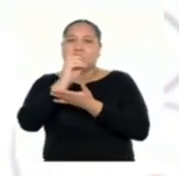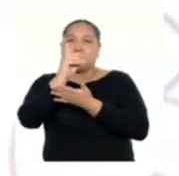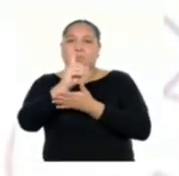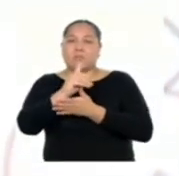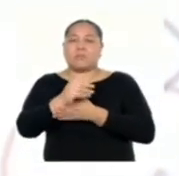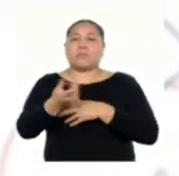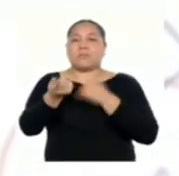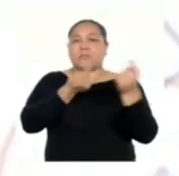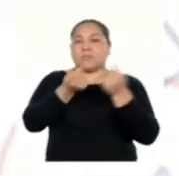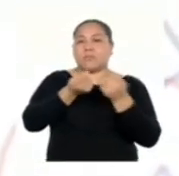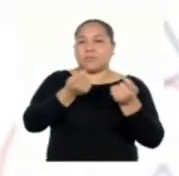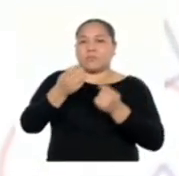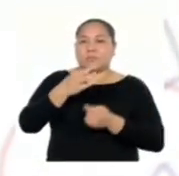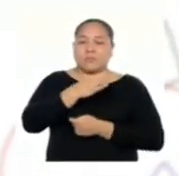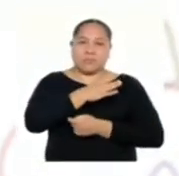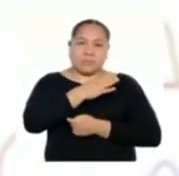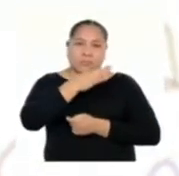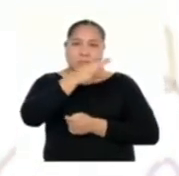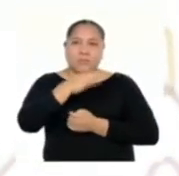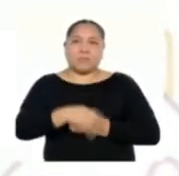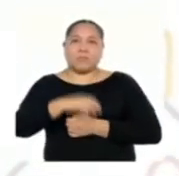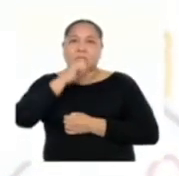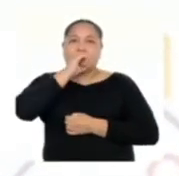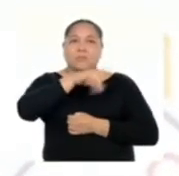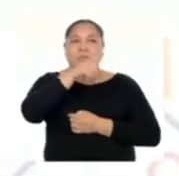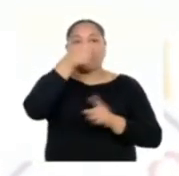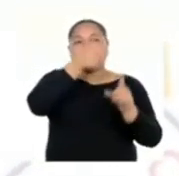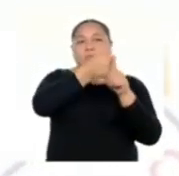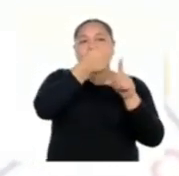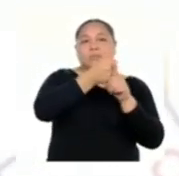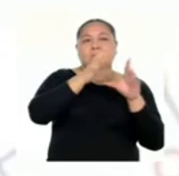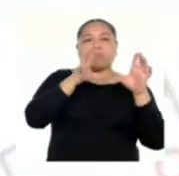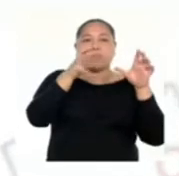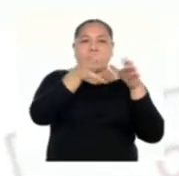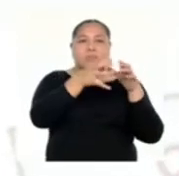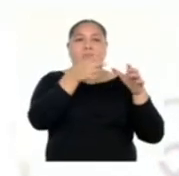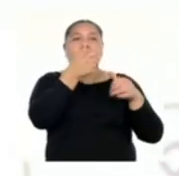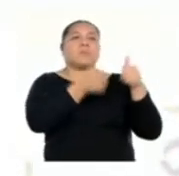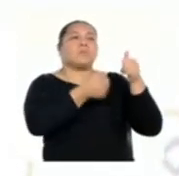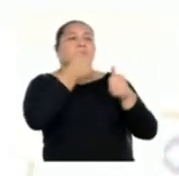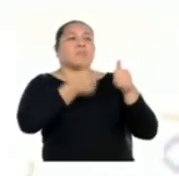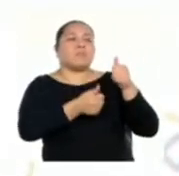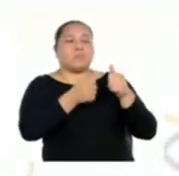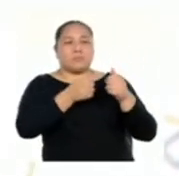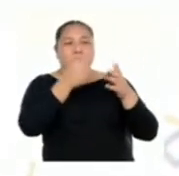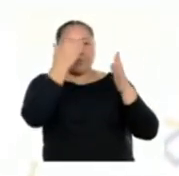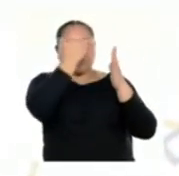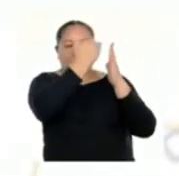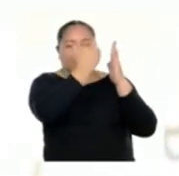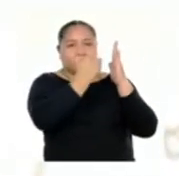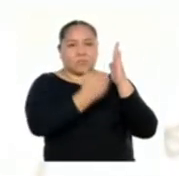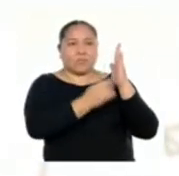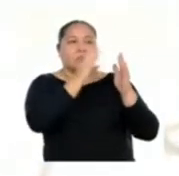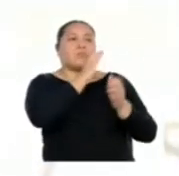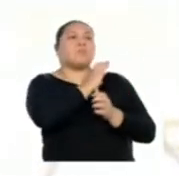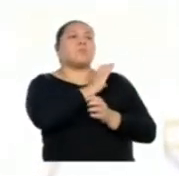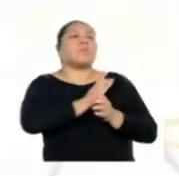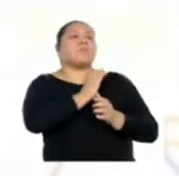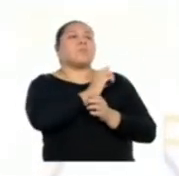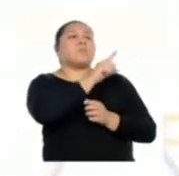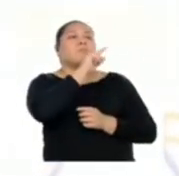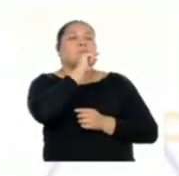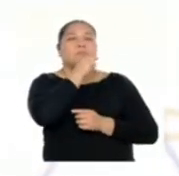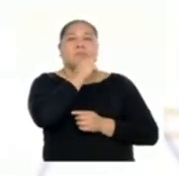directores espirituales. Le señalaron que era lo propio de su mundo, y cuáles eran los códigos del comportamiento